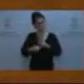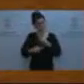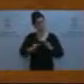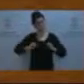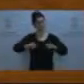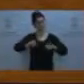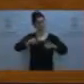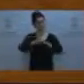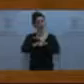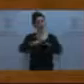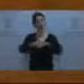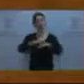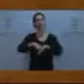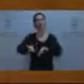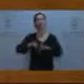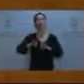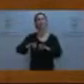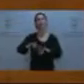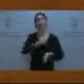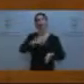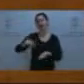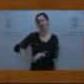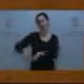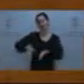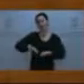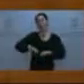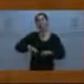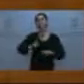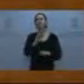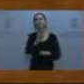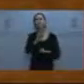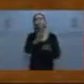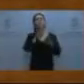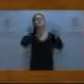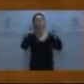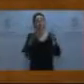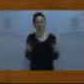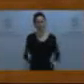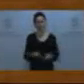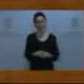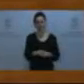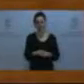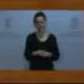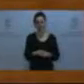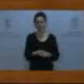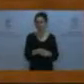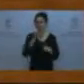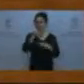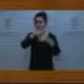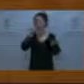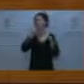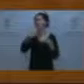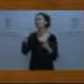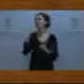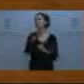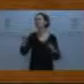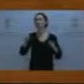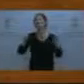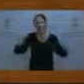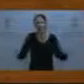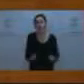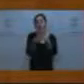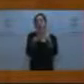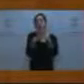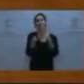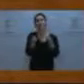los trámites para adoptar, quisiéramos preguntarle por un asunto que saltaba a la opinión pública la semana pasada y que afectaba a 3